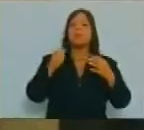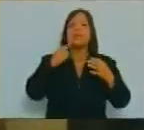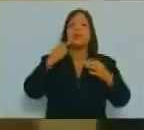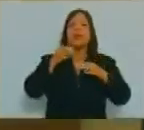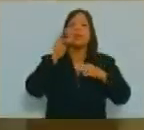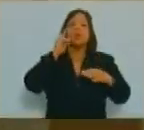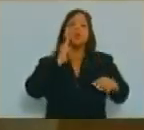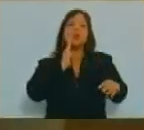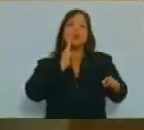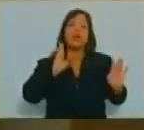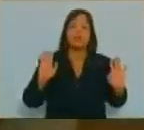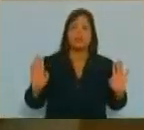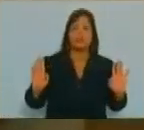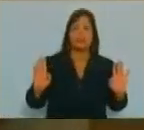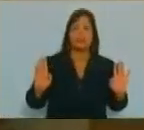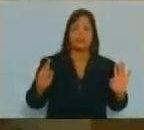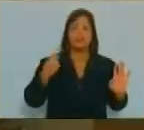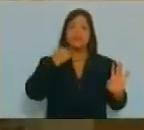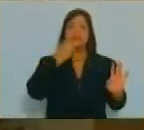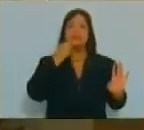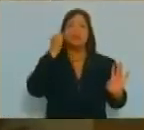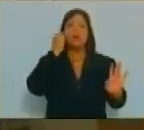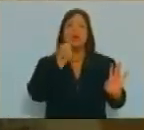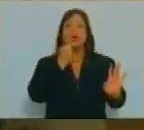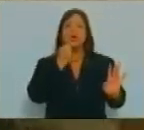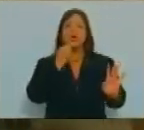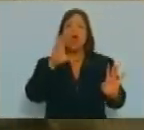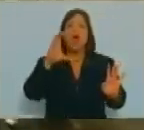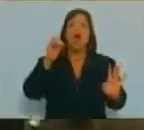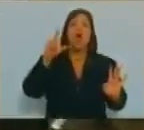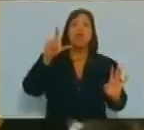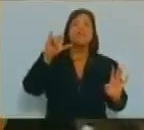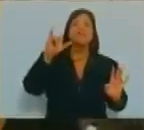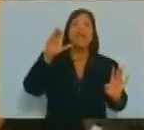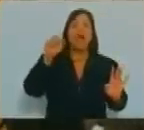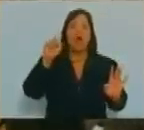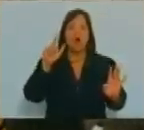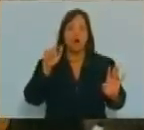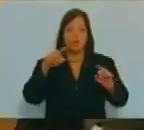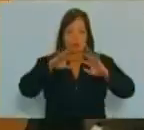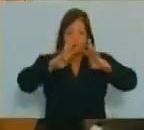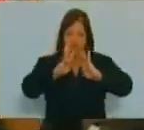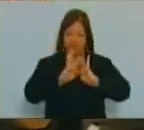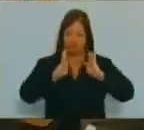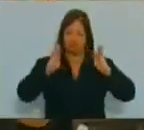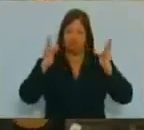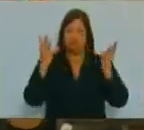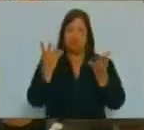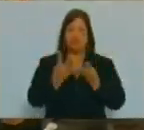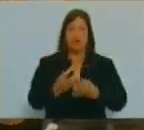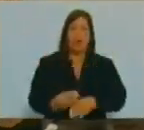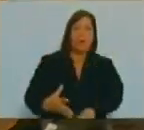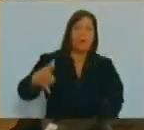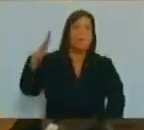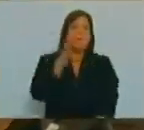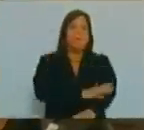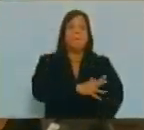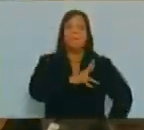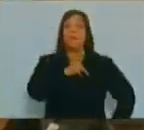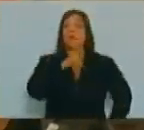sucre qué se le dice en el coliseo yo no he entrado ahí pero me has dicho que eso es peor que la